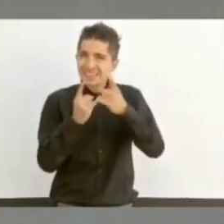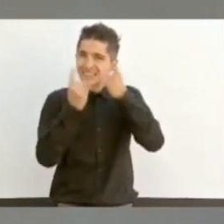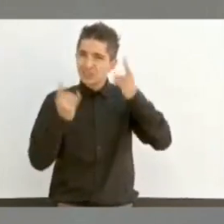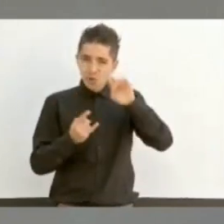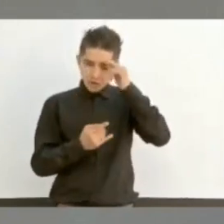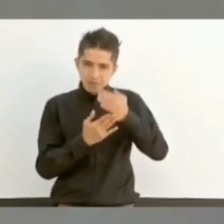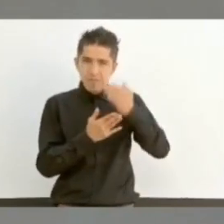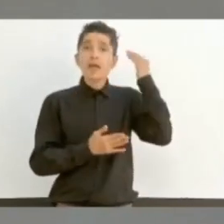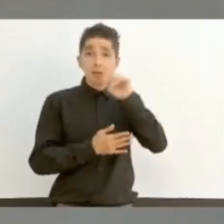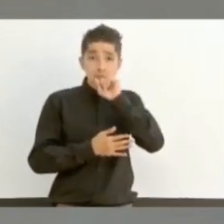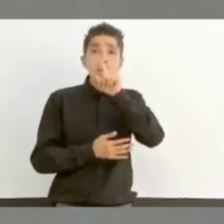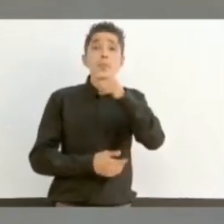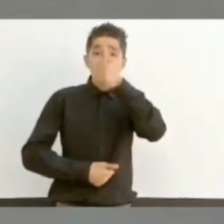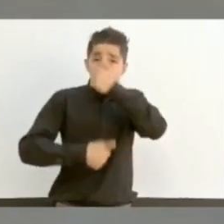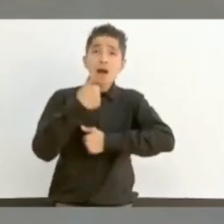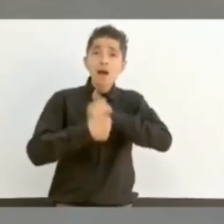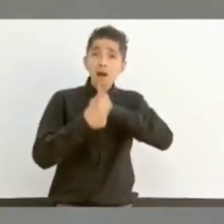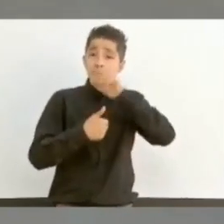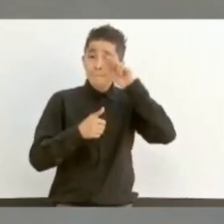participaron michoacanos